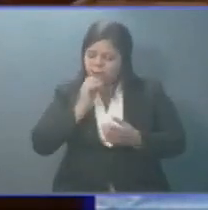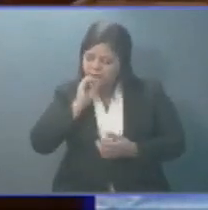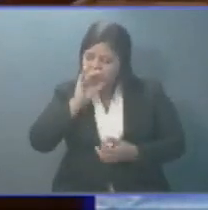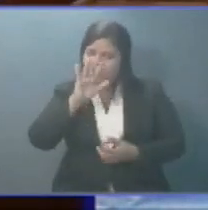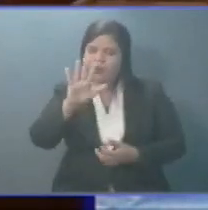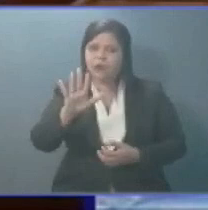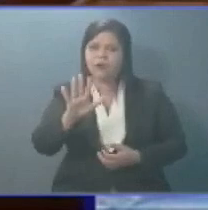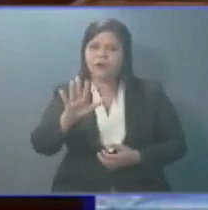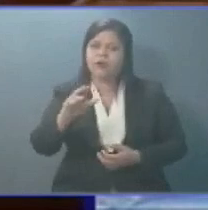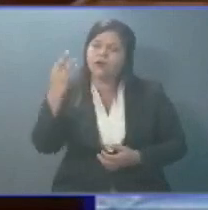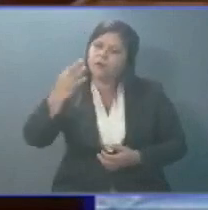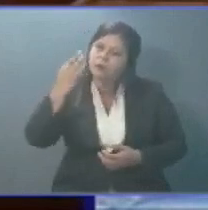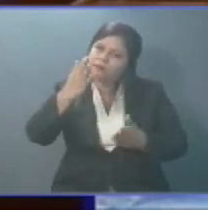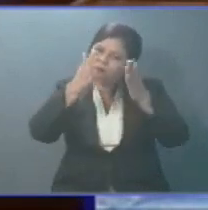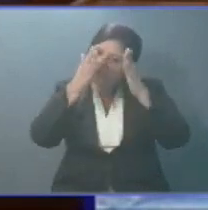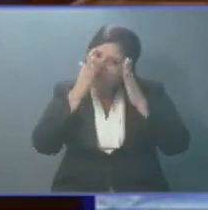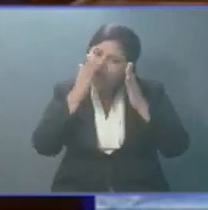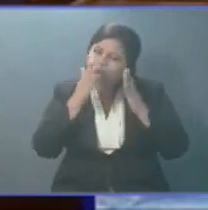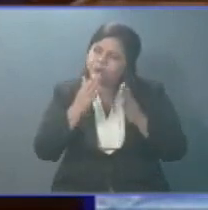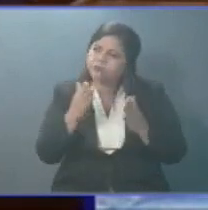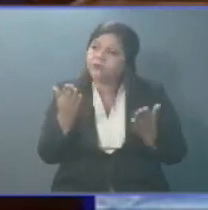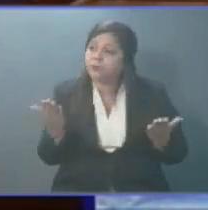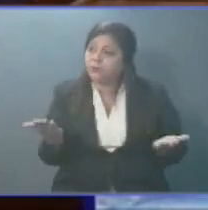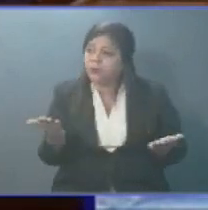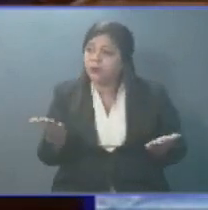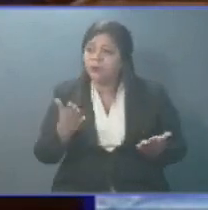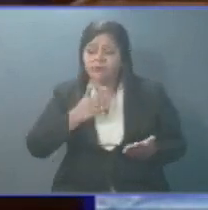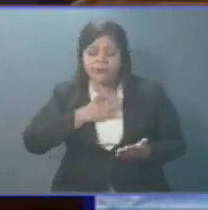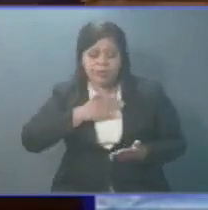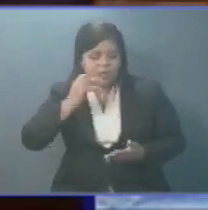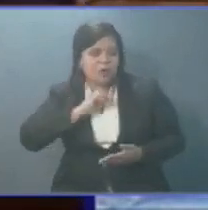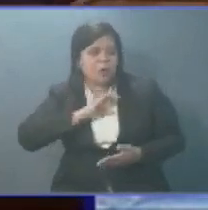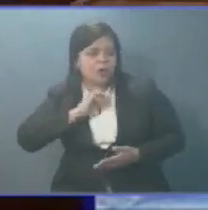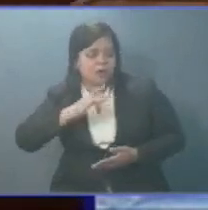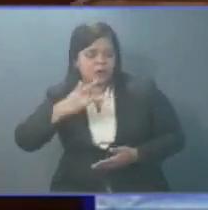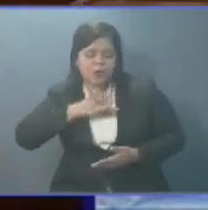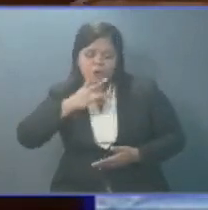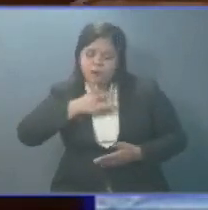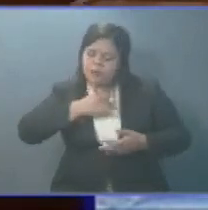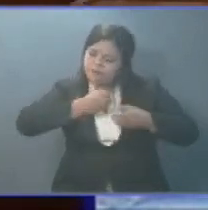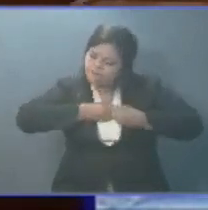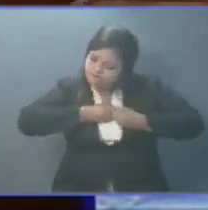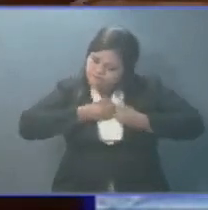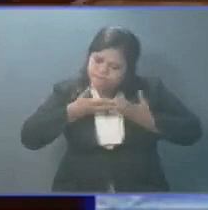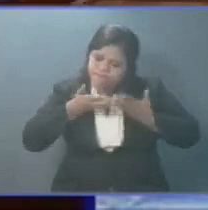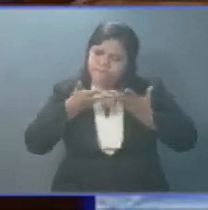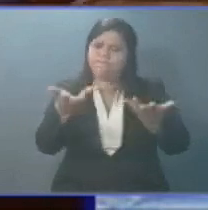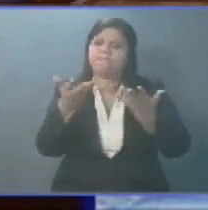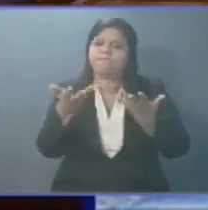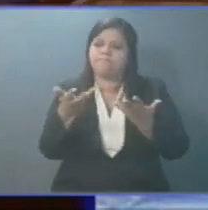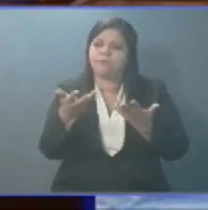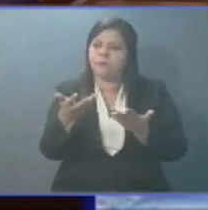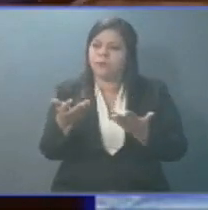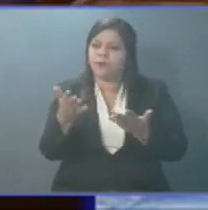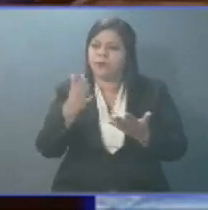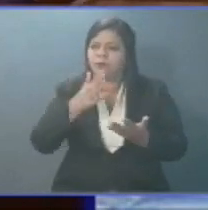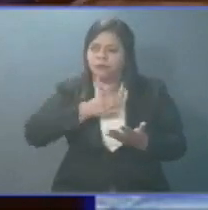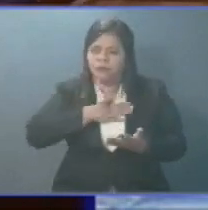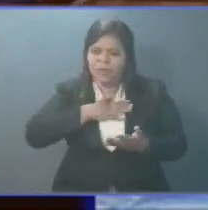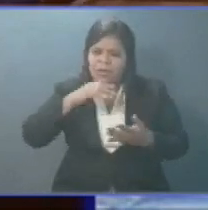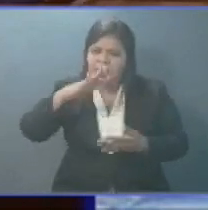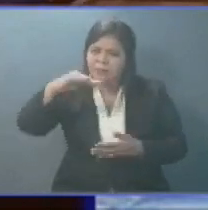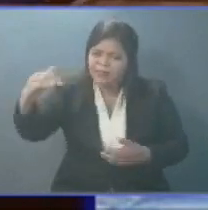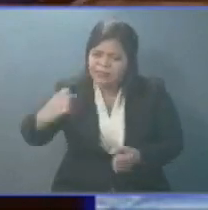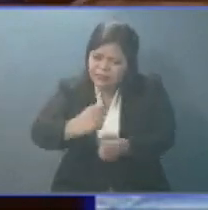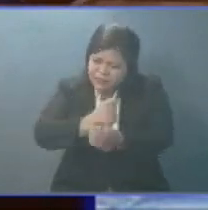tomen en cuenta porque me nacen de lo más profundo de mi corazón te amo tanto ese pueblo